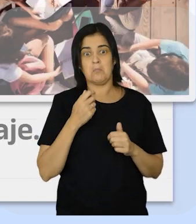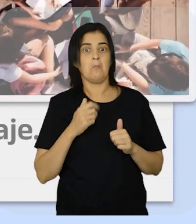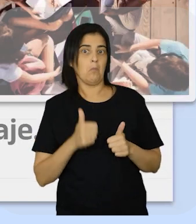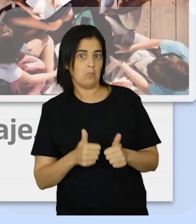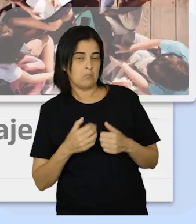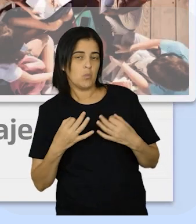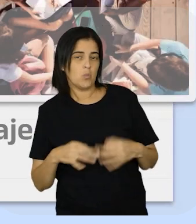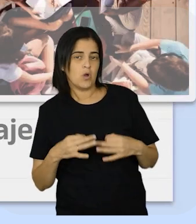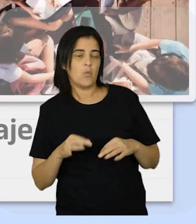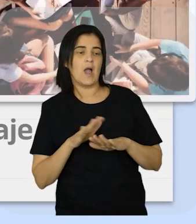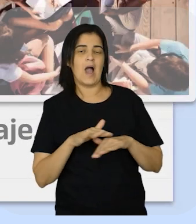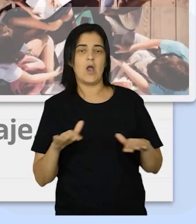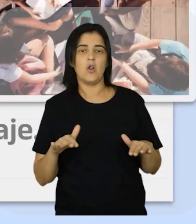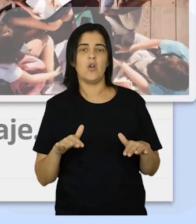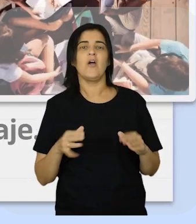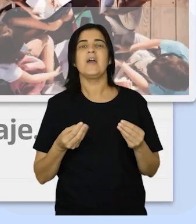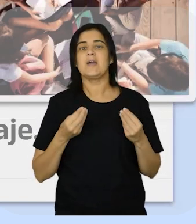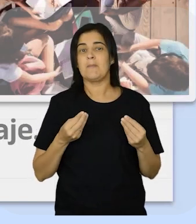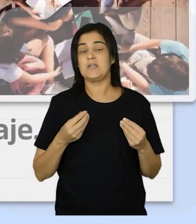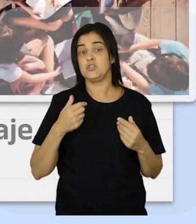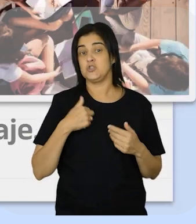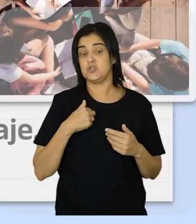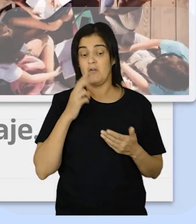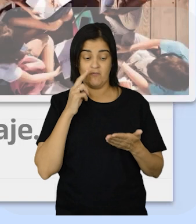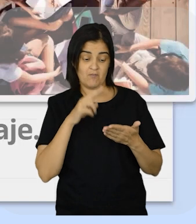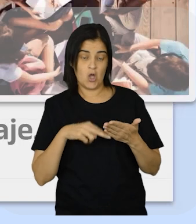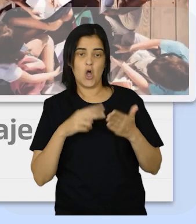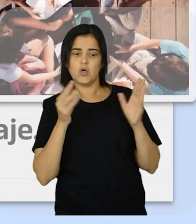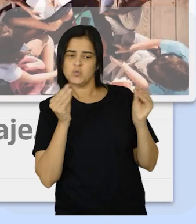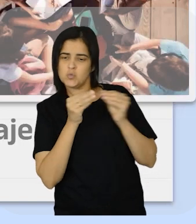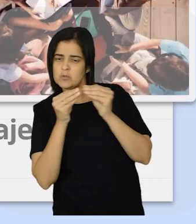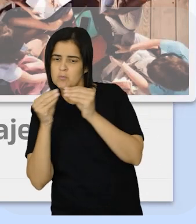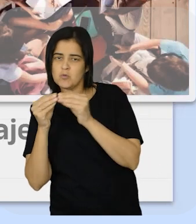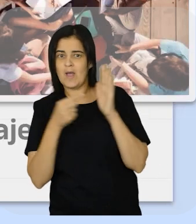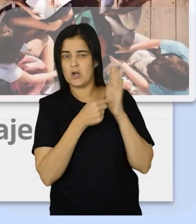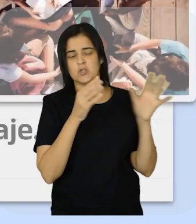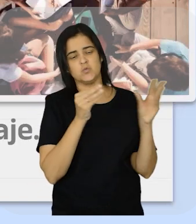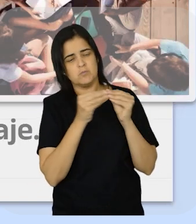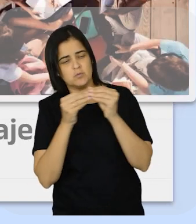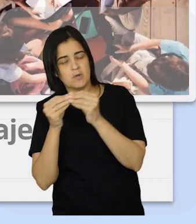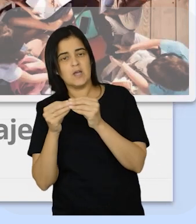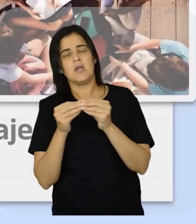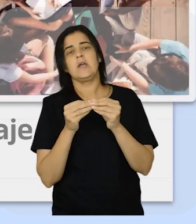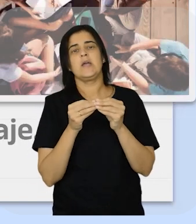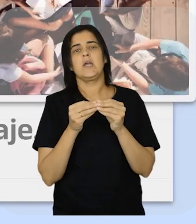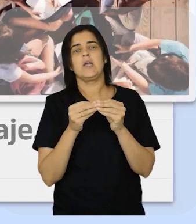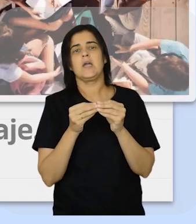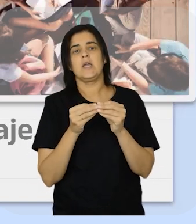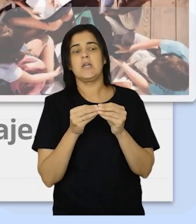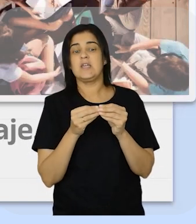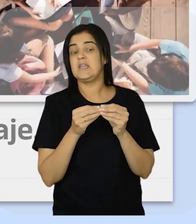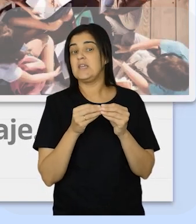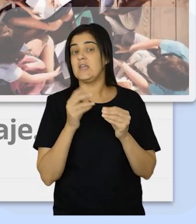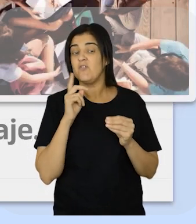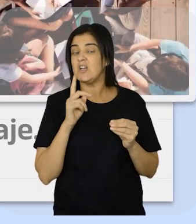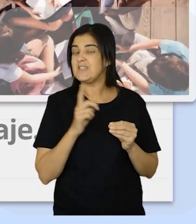alumno, entonces, ¿qué ocurre? Si yo veo la prueba sumativa y la prueba sumativa es veo que no voy